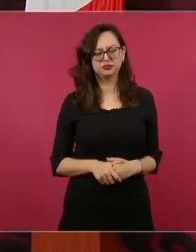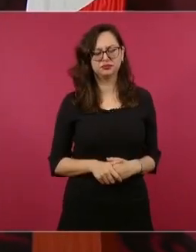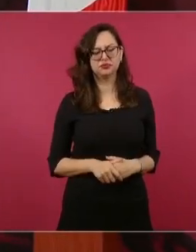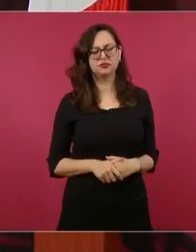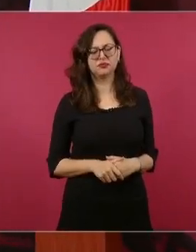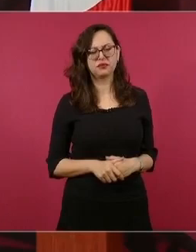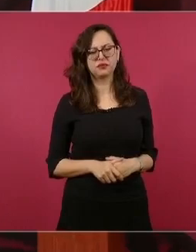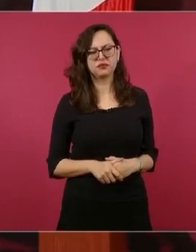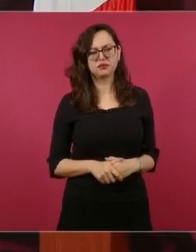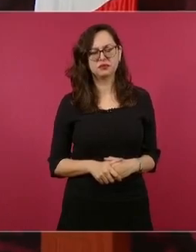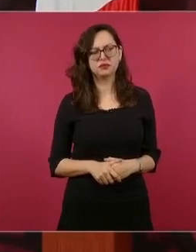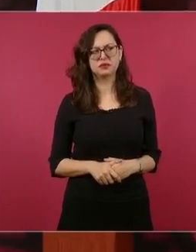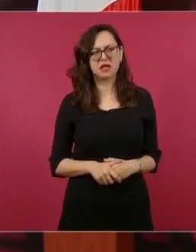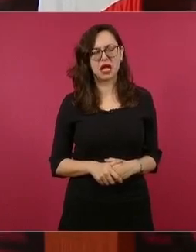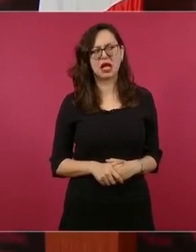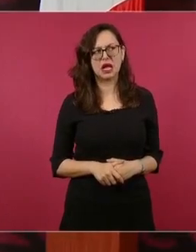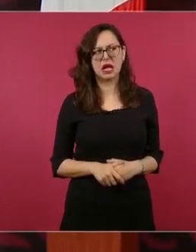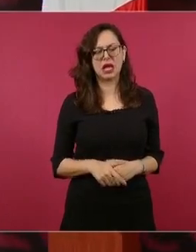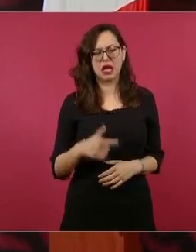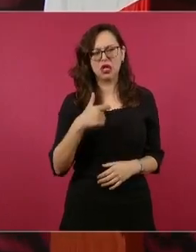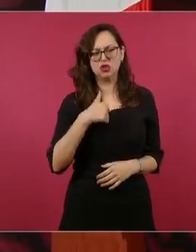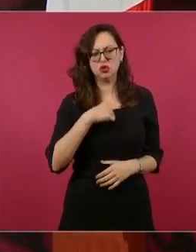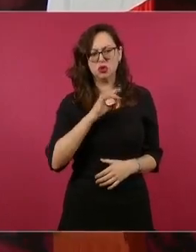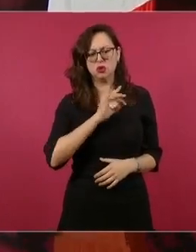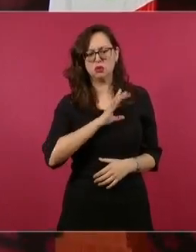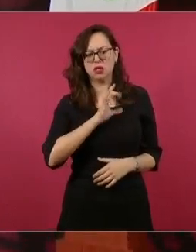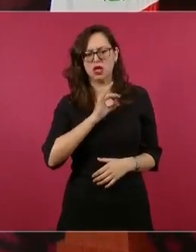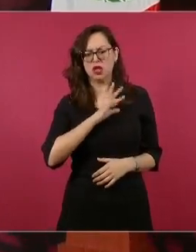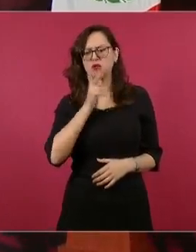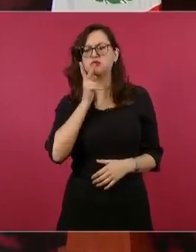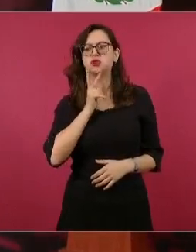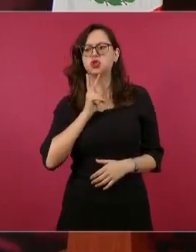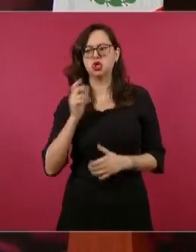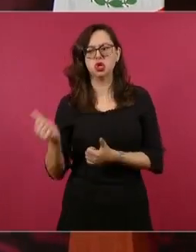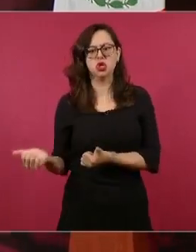¿voy a entregar el petróleo? No,